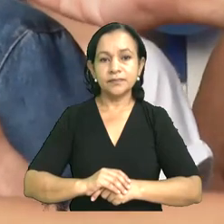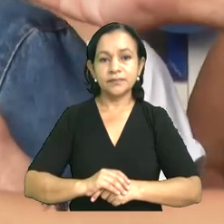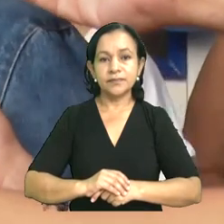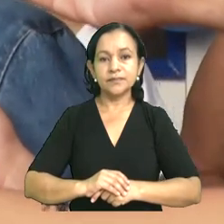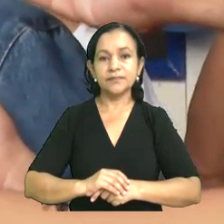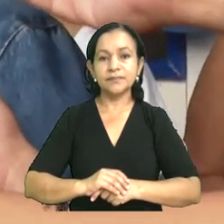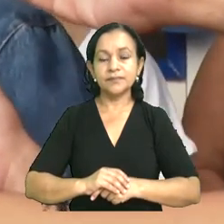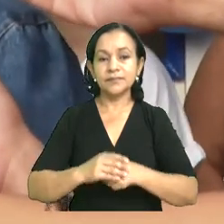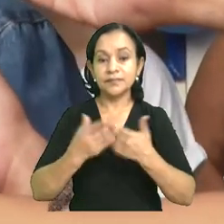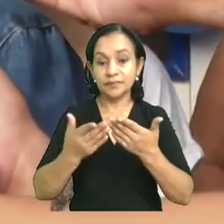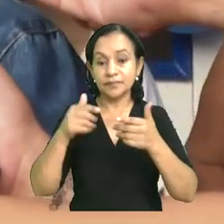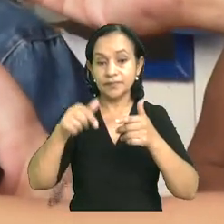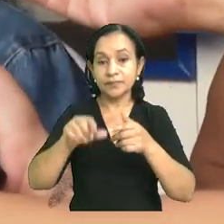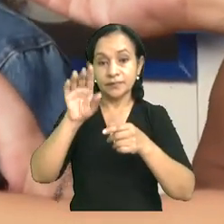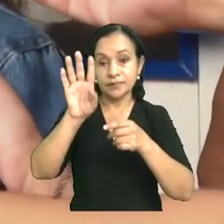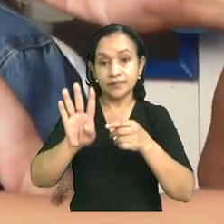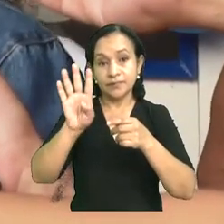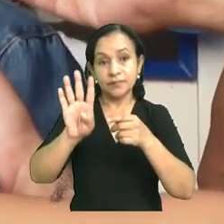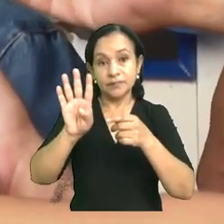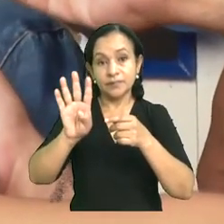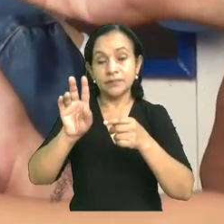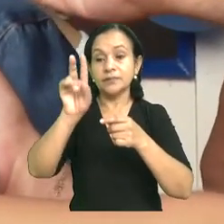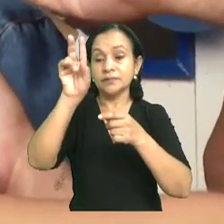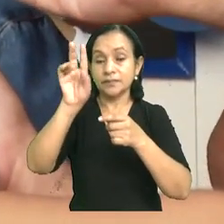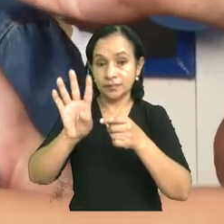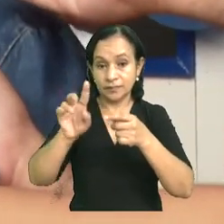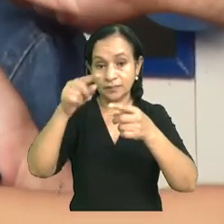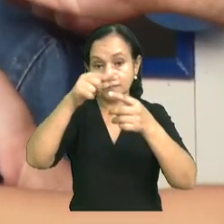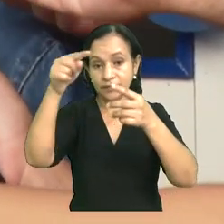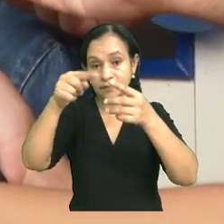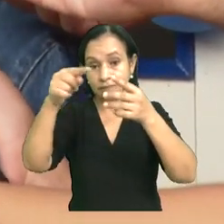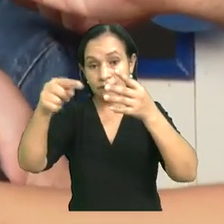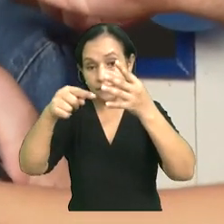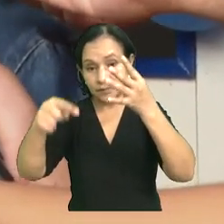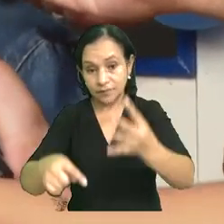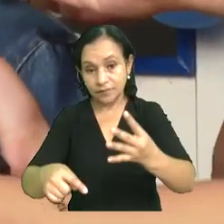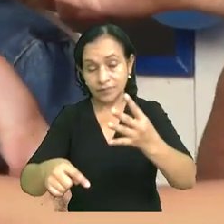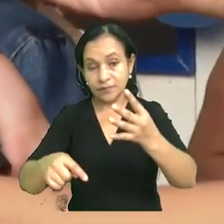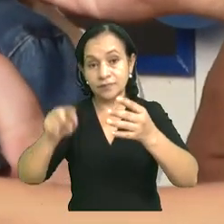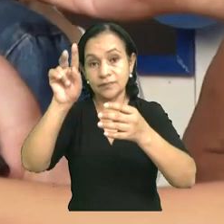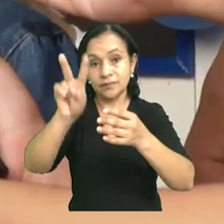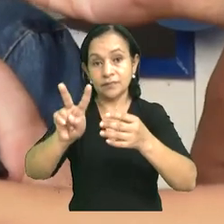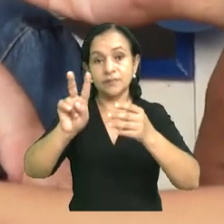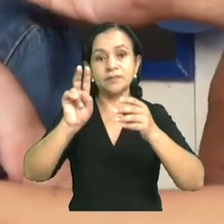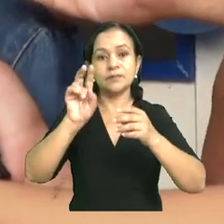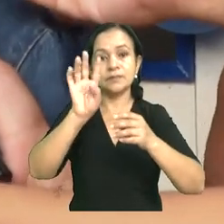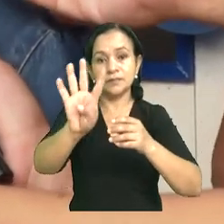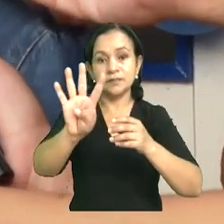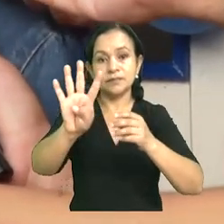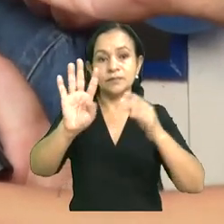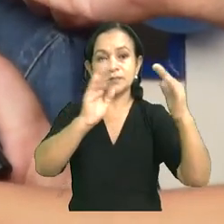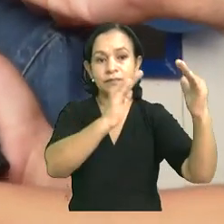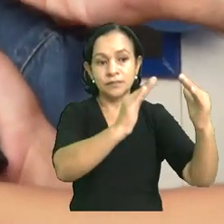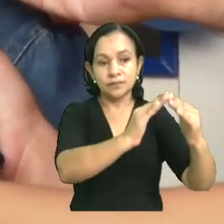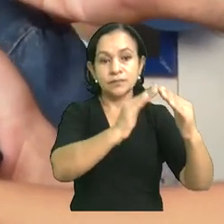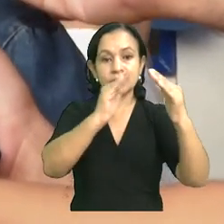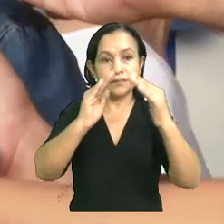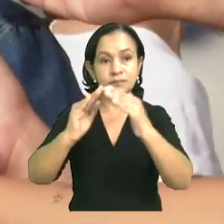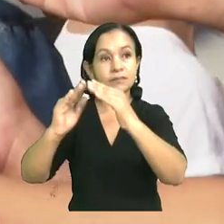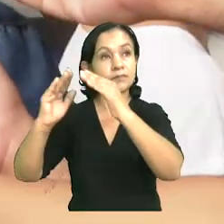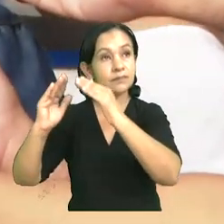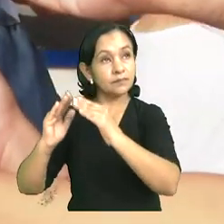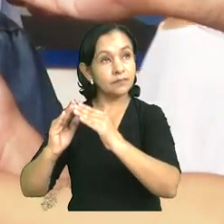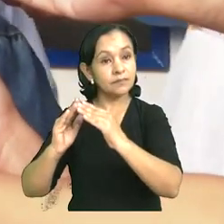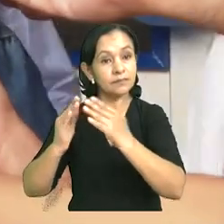Y en esta cuarta etapa, ya llevamos la segunda, vamos a entregar esta semana 4 casas de la cuarta etapa ya